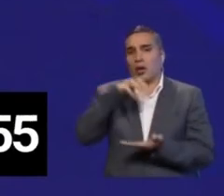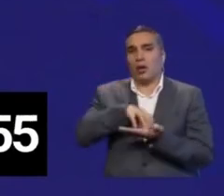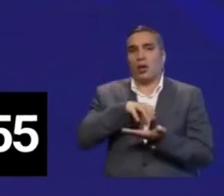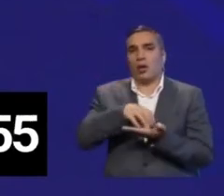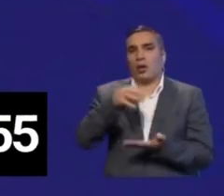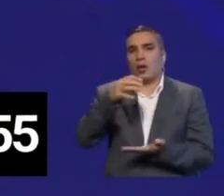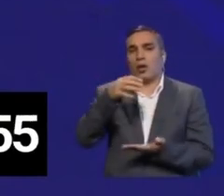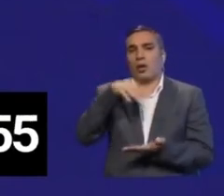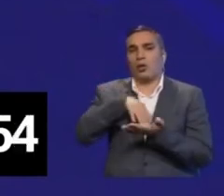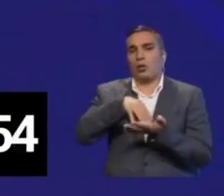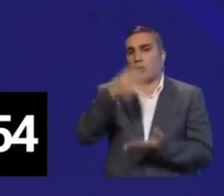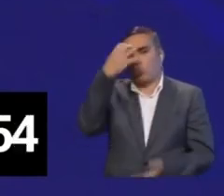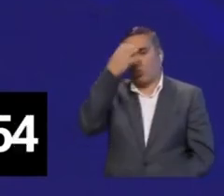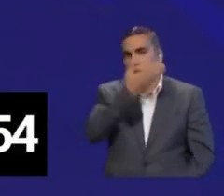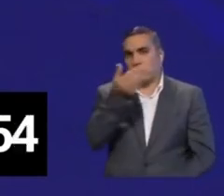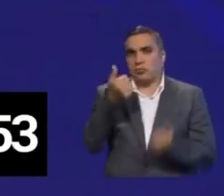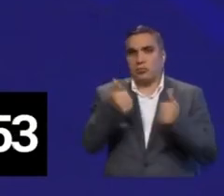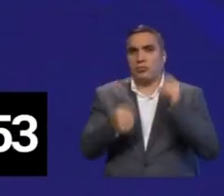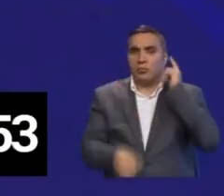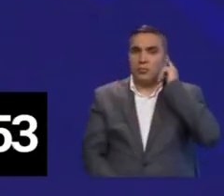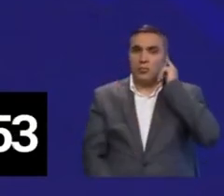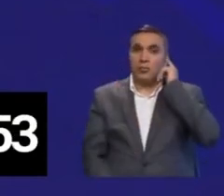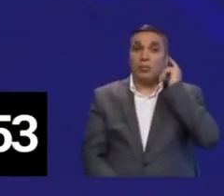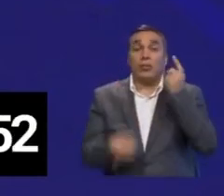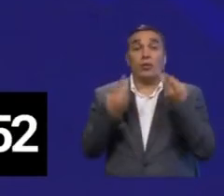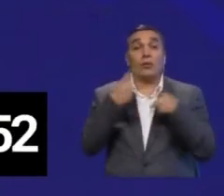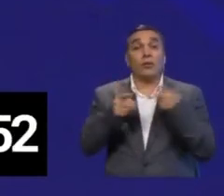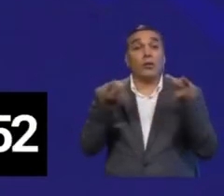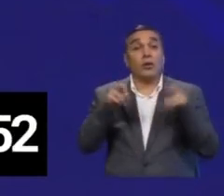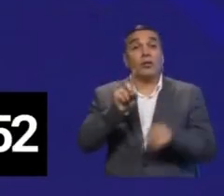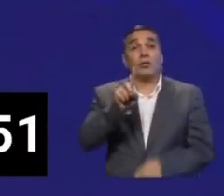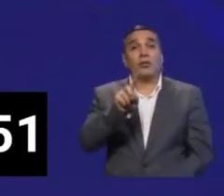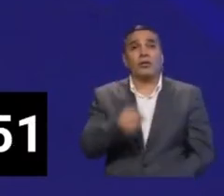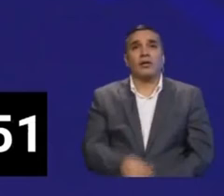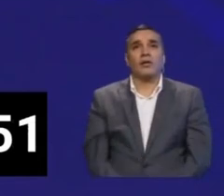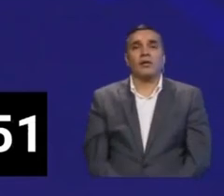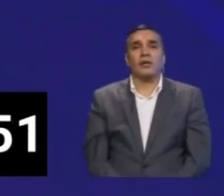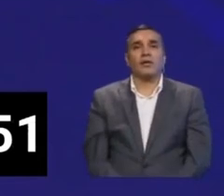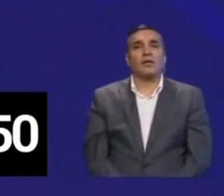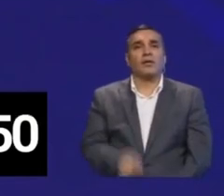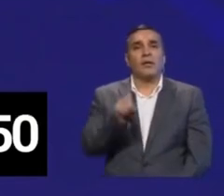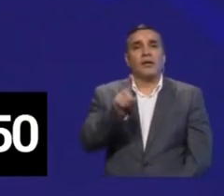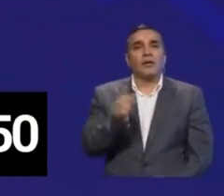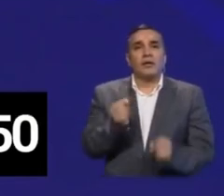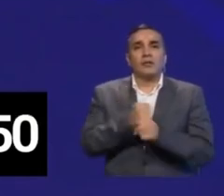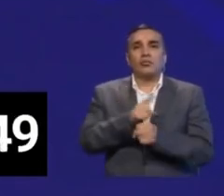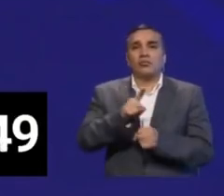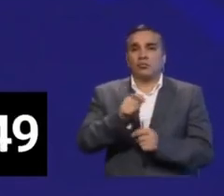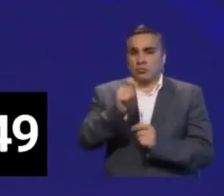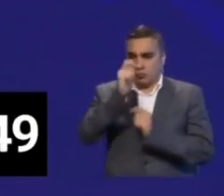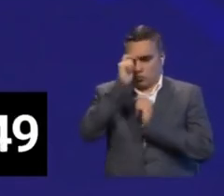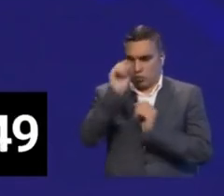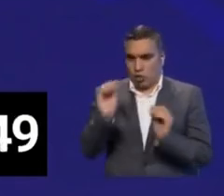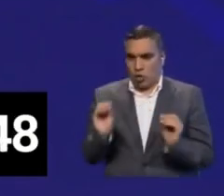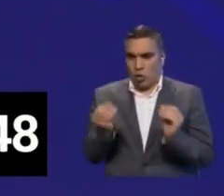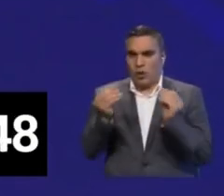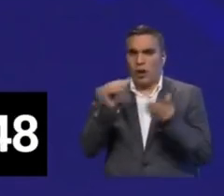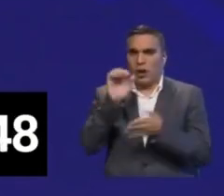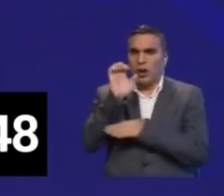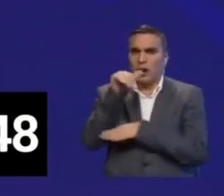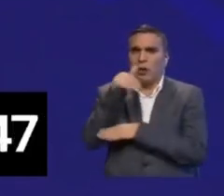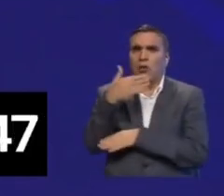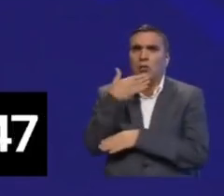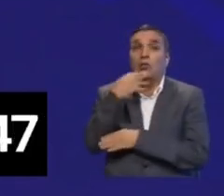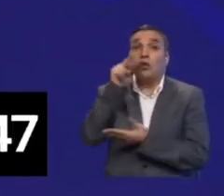digna, liberadora, soberana. Pero además de eso, hay que hacerles un homenaje a la juventud ecuatoriana. En